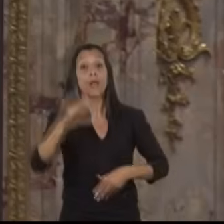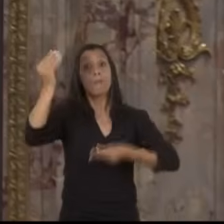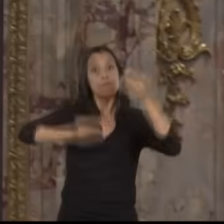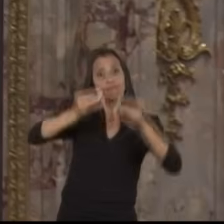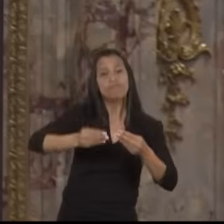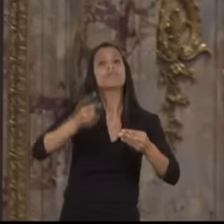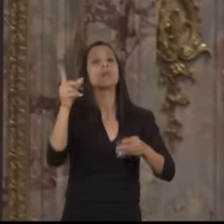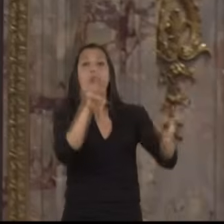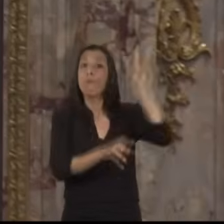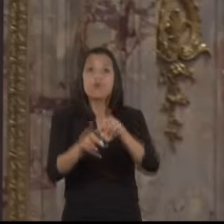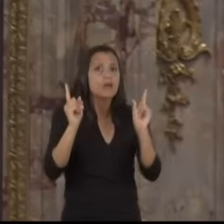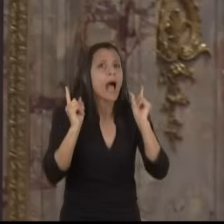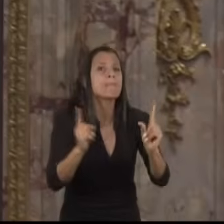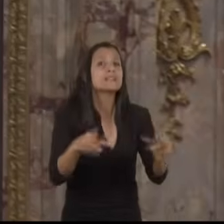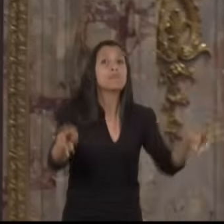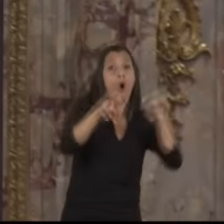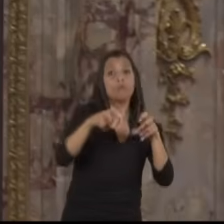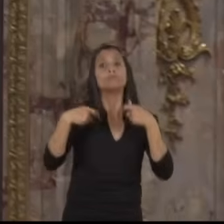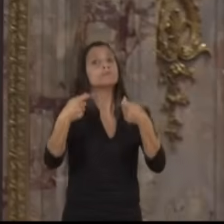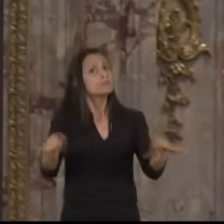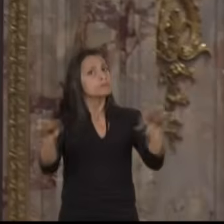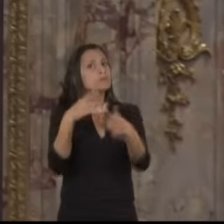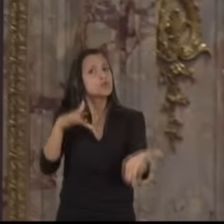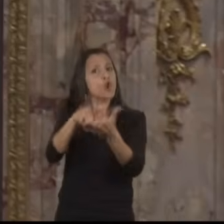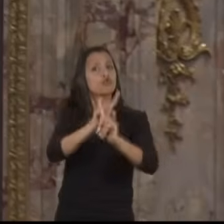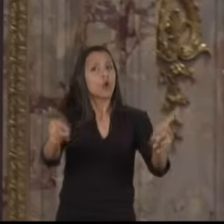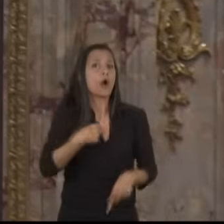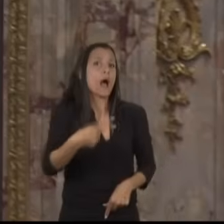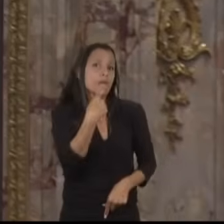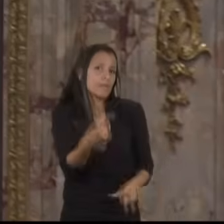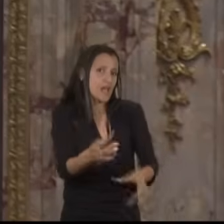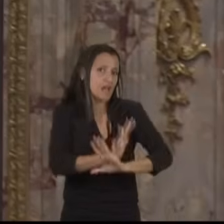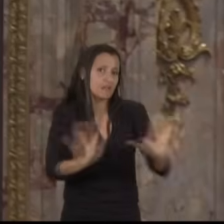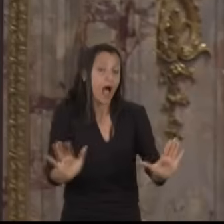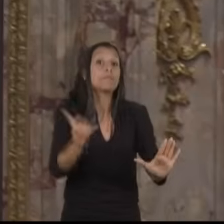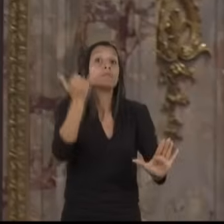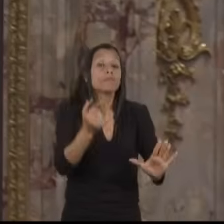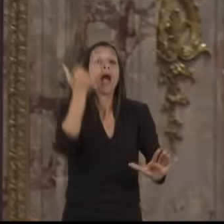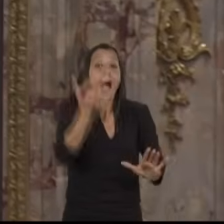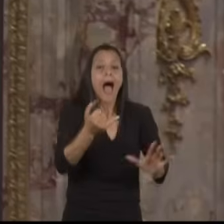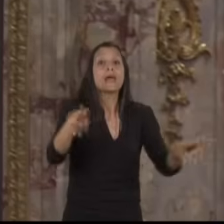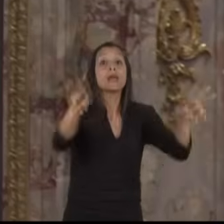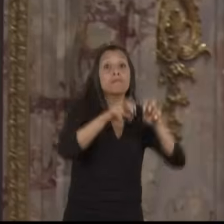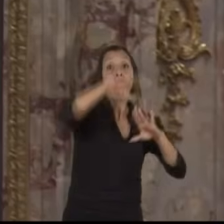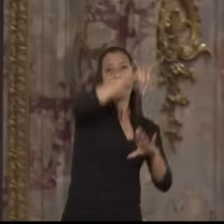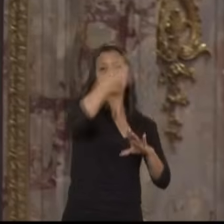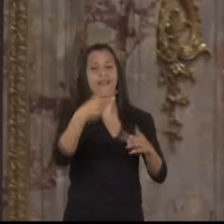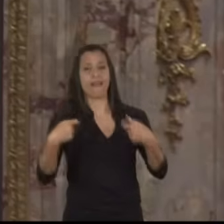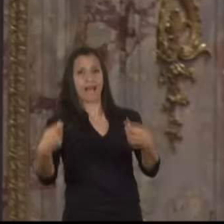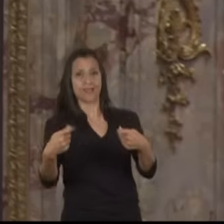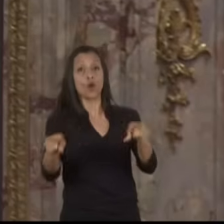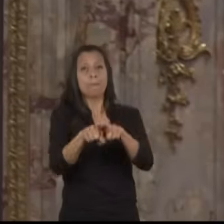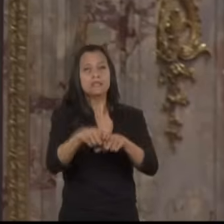regla fiscal inquebrantable. Como ya mencioné, está planteado con superávit primario tal que, al cierre